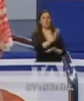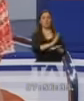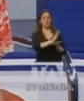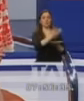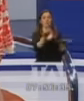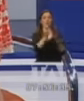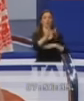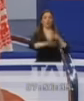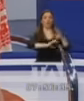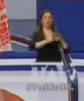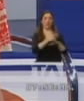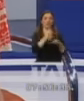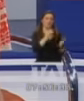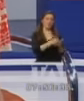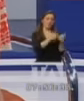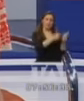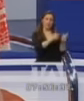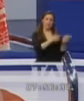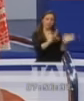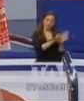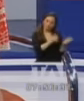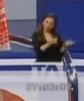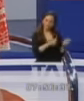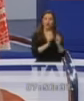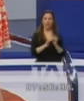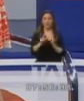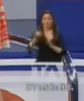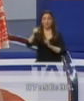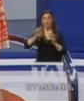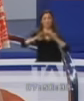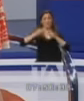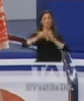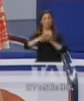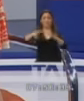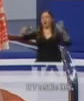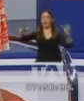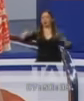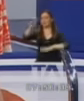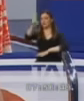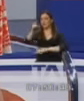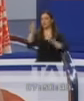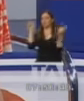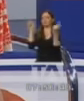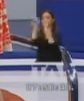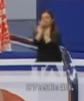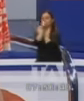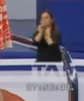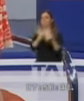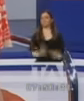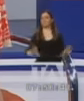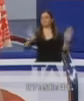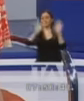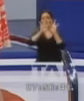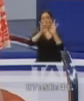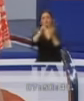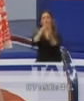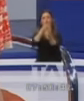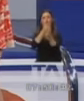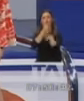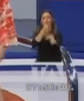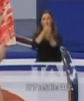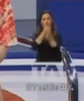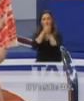por más legítimo que sea, no puede imponerse sobre el interés colectivo. Y Quito definitivamente necesita de manera